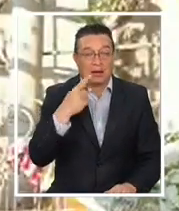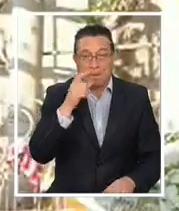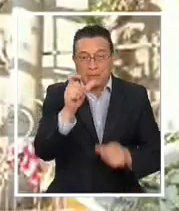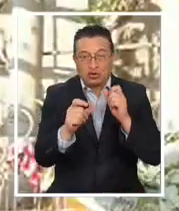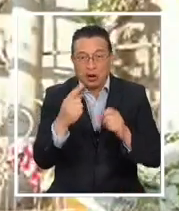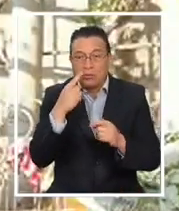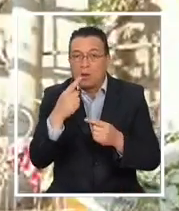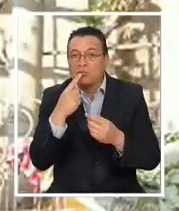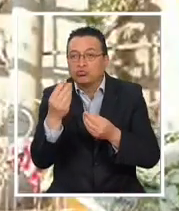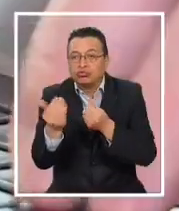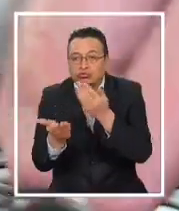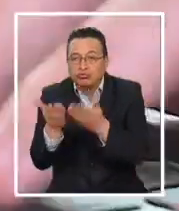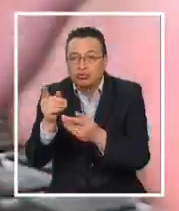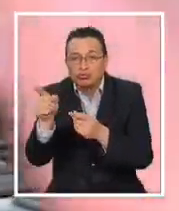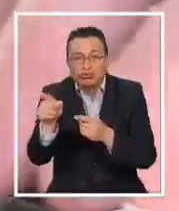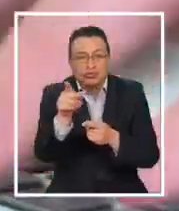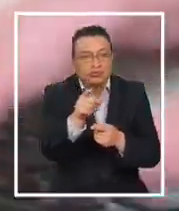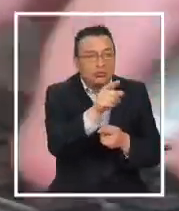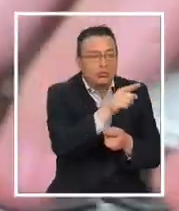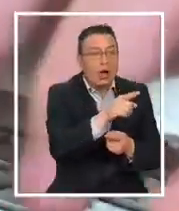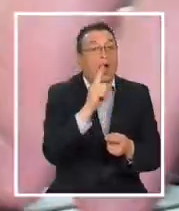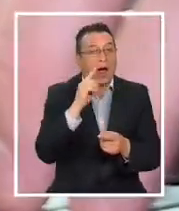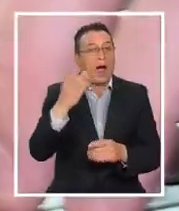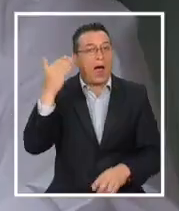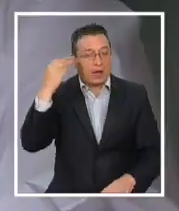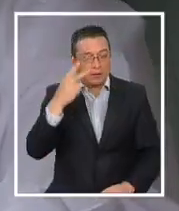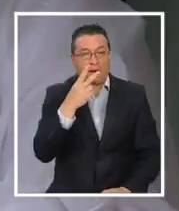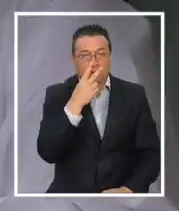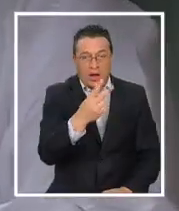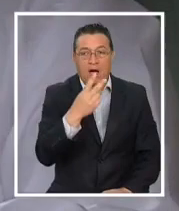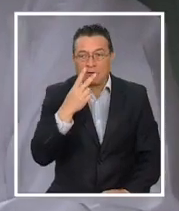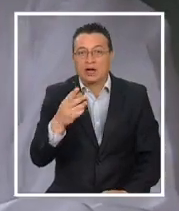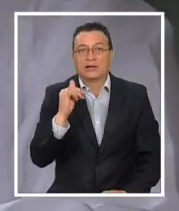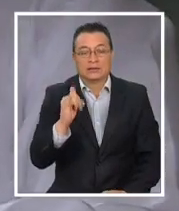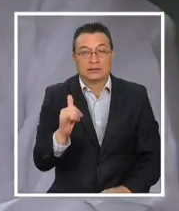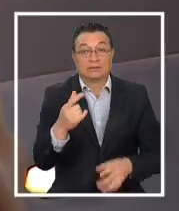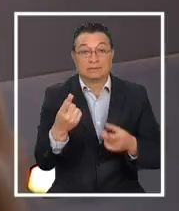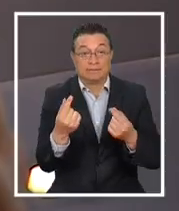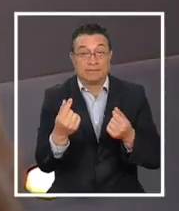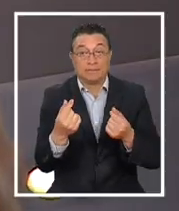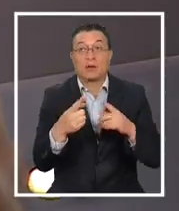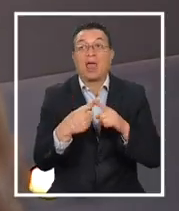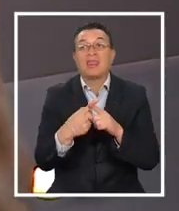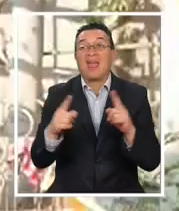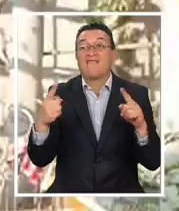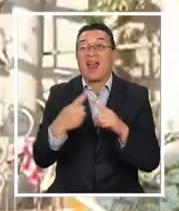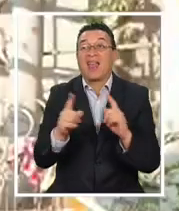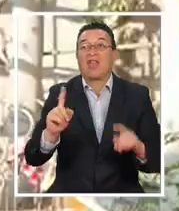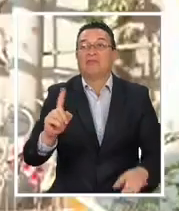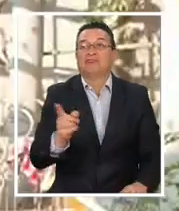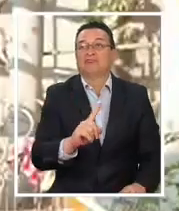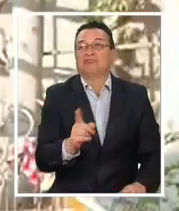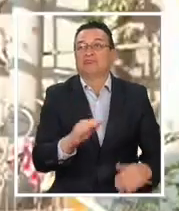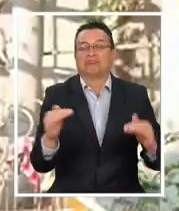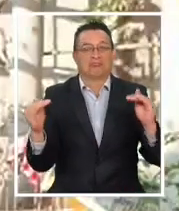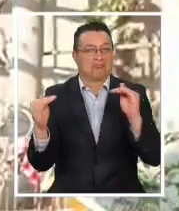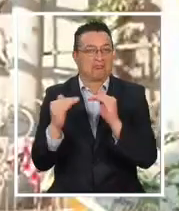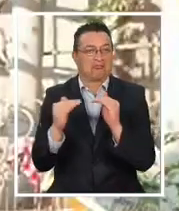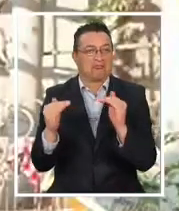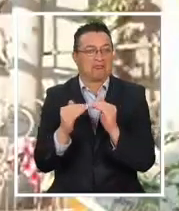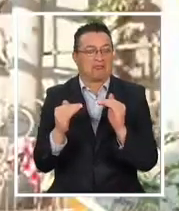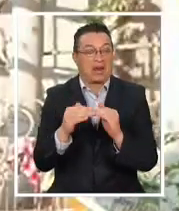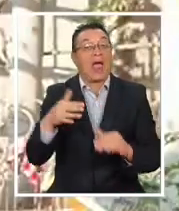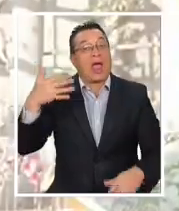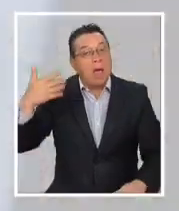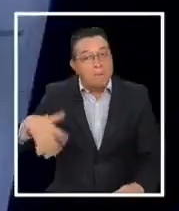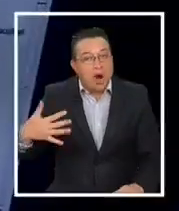cotice. Se ha visto en otras oportunidades donde los precios no son tan diferentes, por lo tanto es importante que